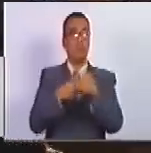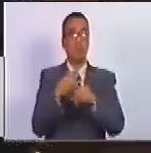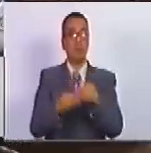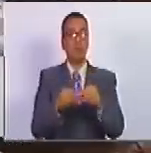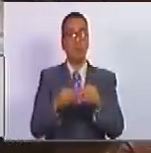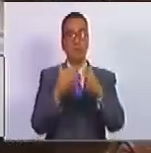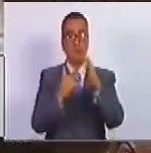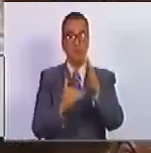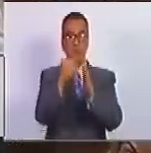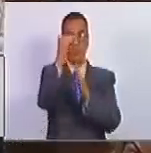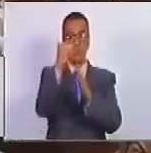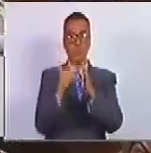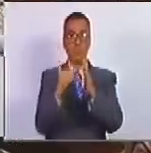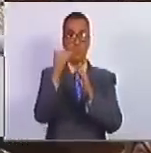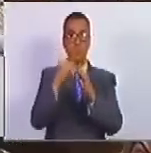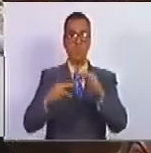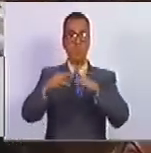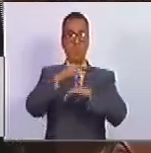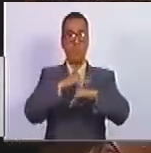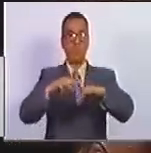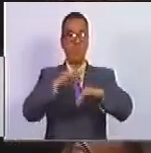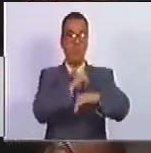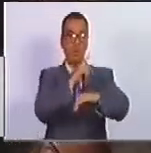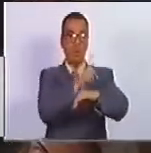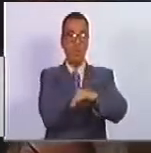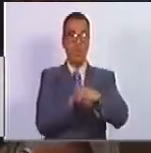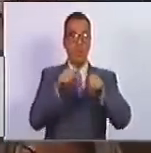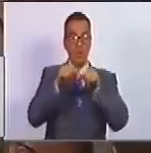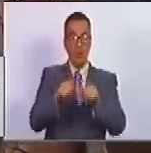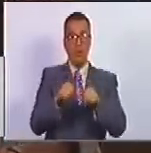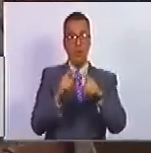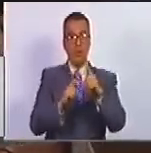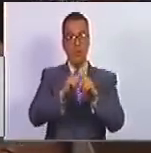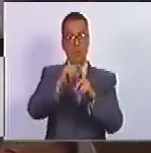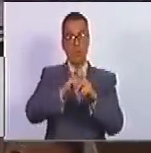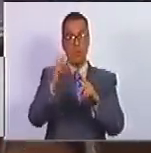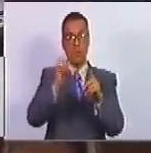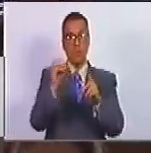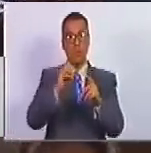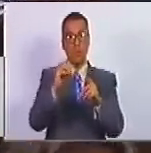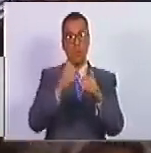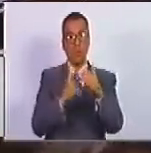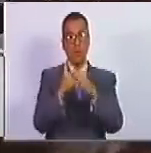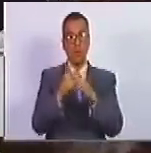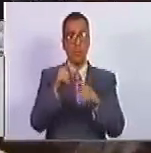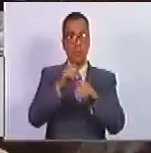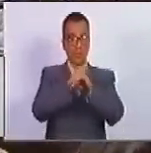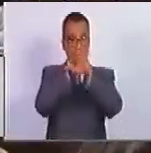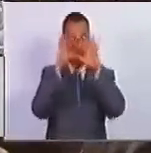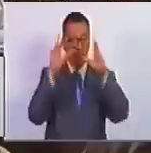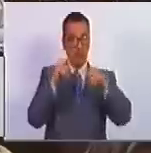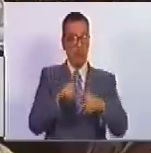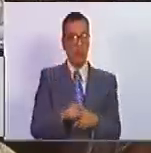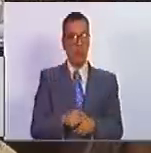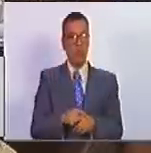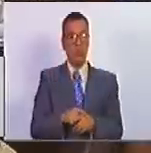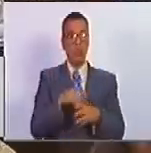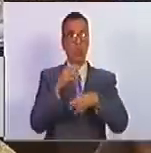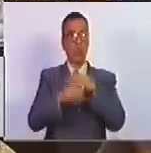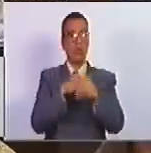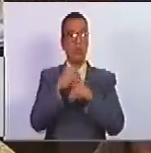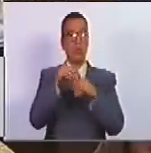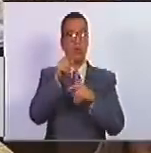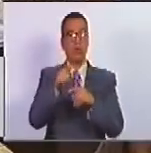los parámetros al ministerio para la fijación de las tasas o las tarifas. Eso está claro, ahí hace